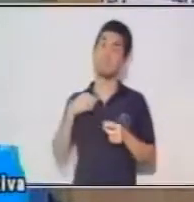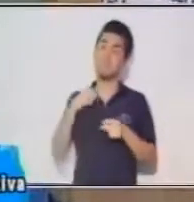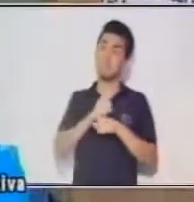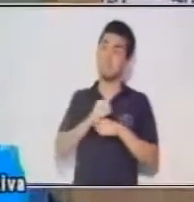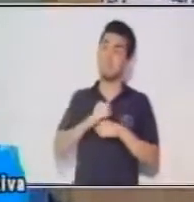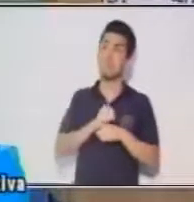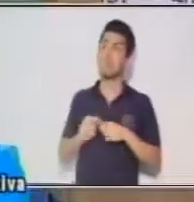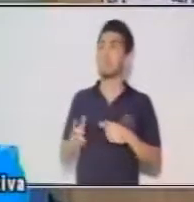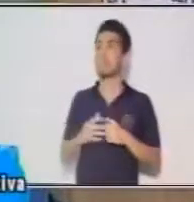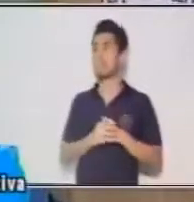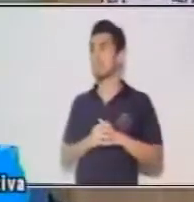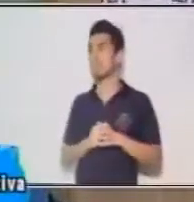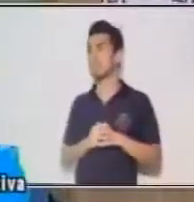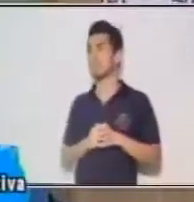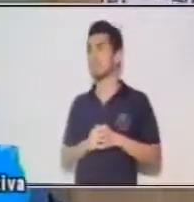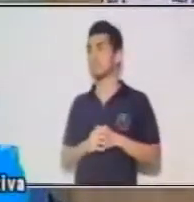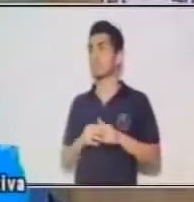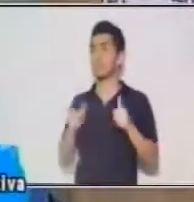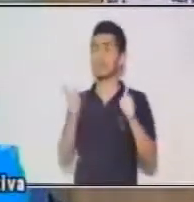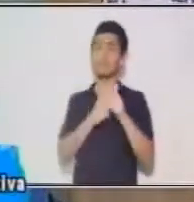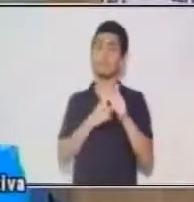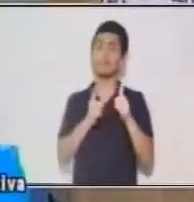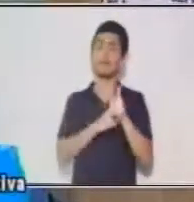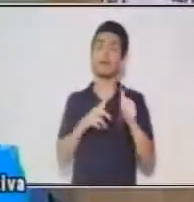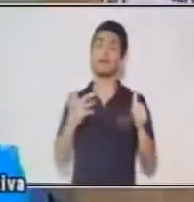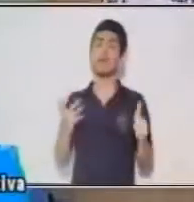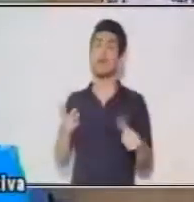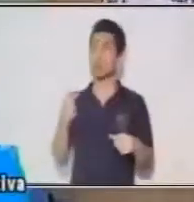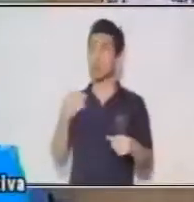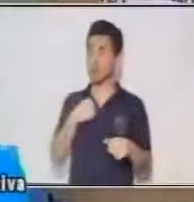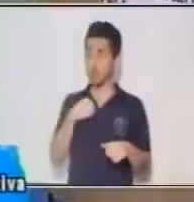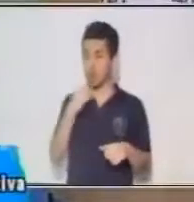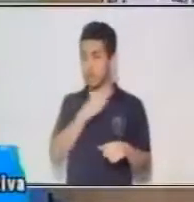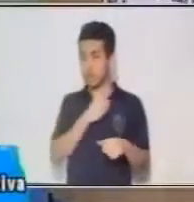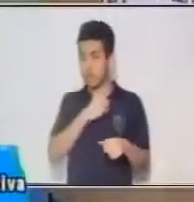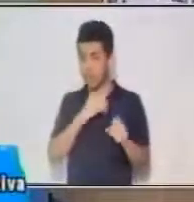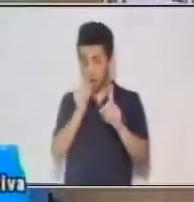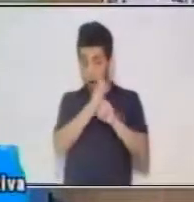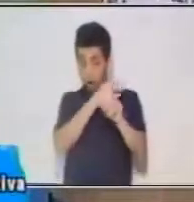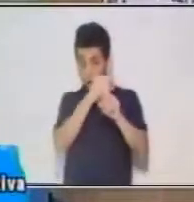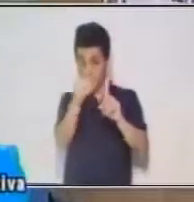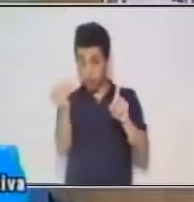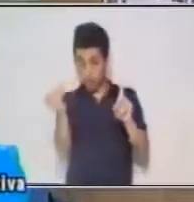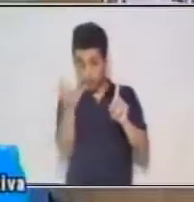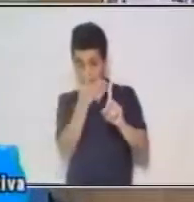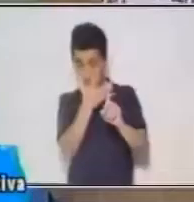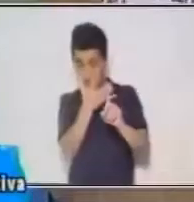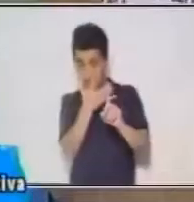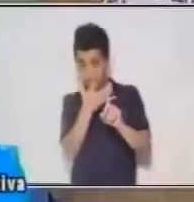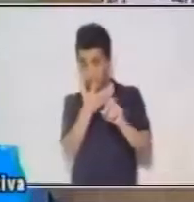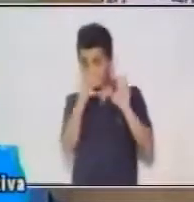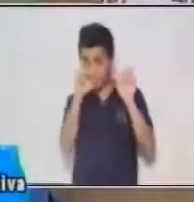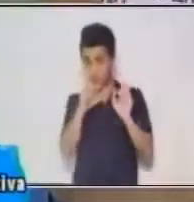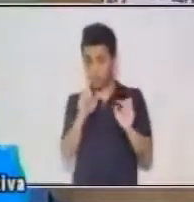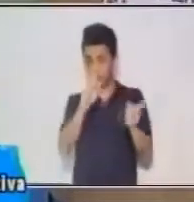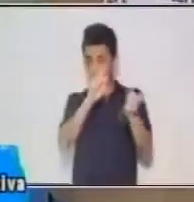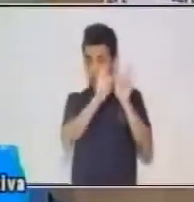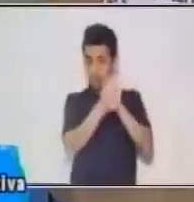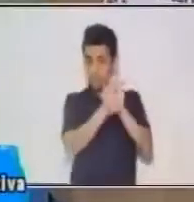práctica? Bien, número 1. Si yo quiero convencer a las personas de que cambien la